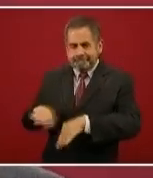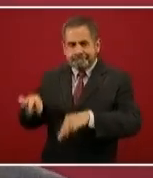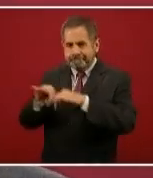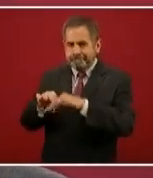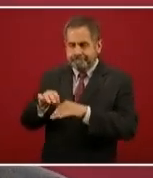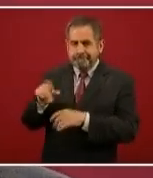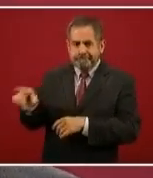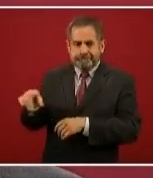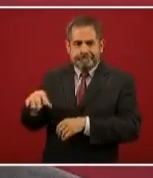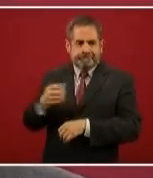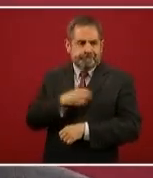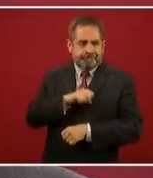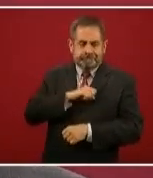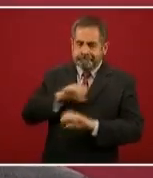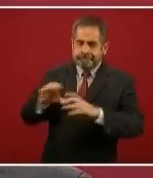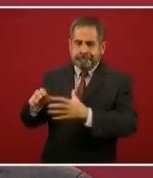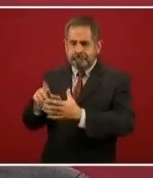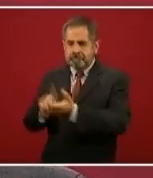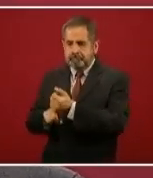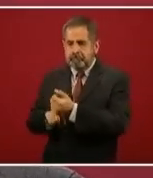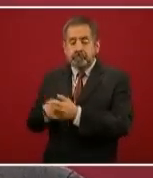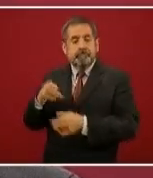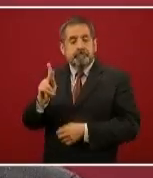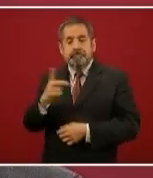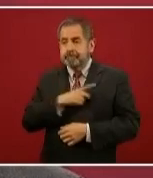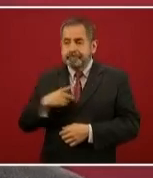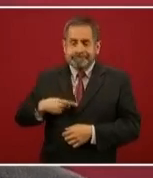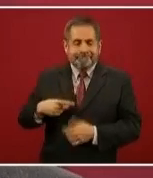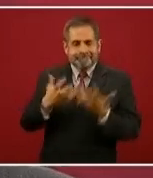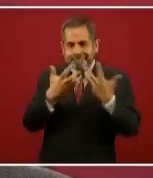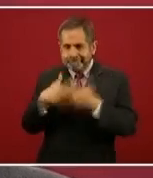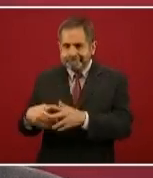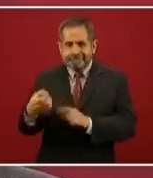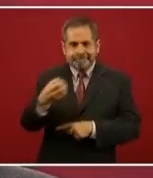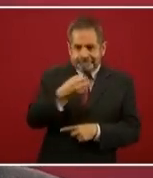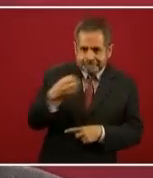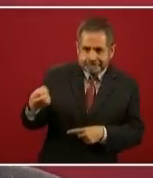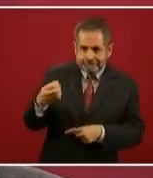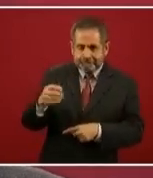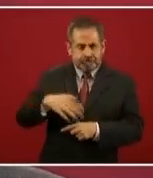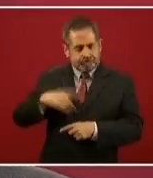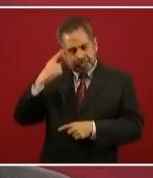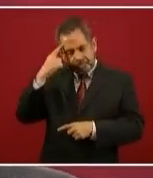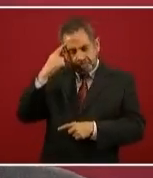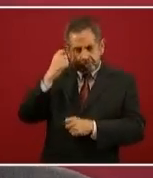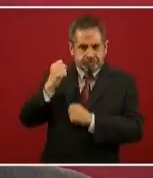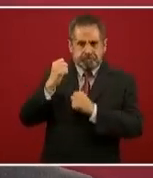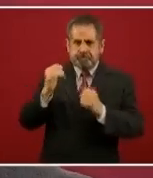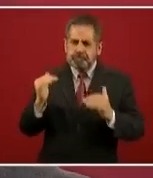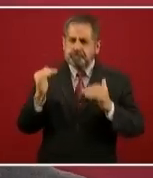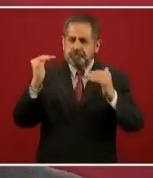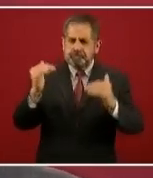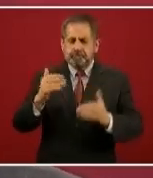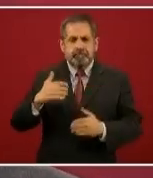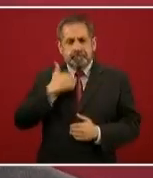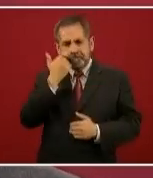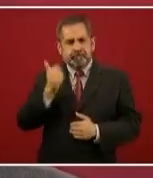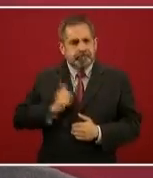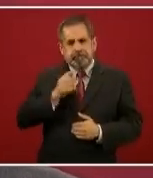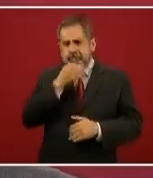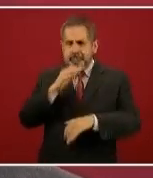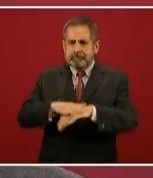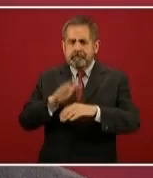Pero esos retos se pueden solventar si el sistema está organizado, si el sistema mantiene alta la moral. Y aquí quiero aprovechar para